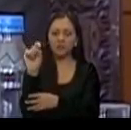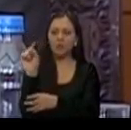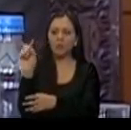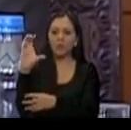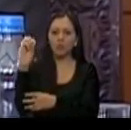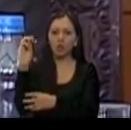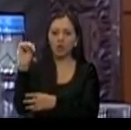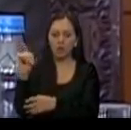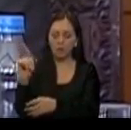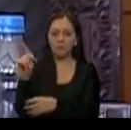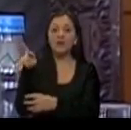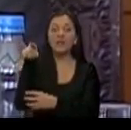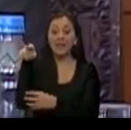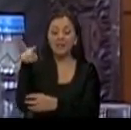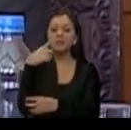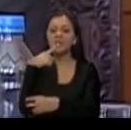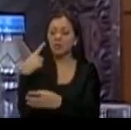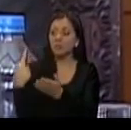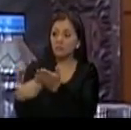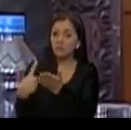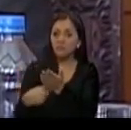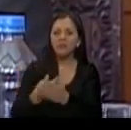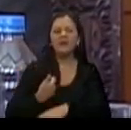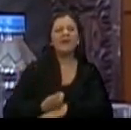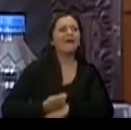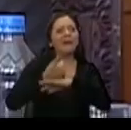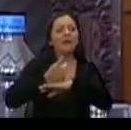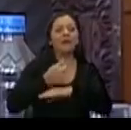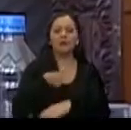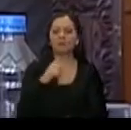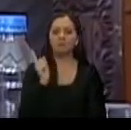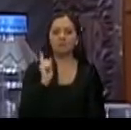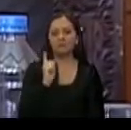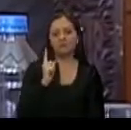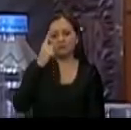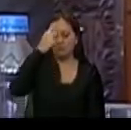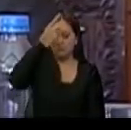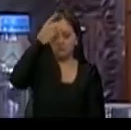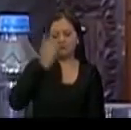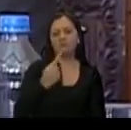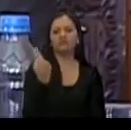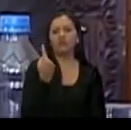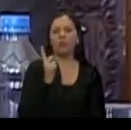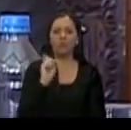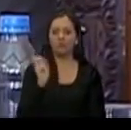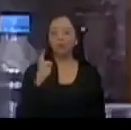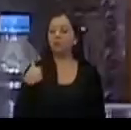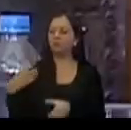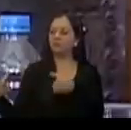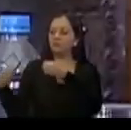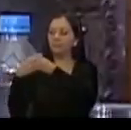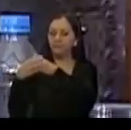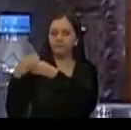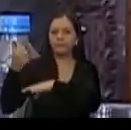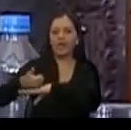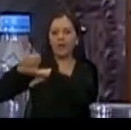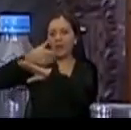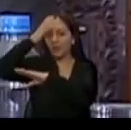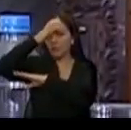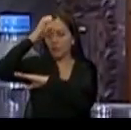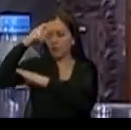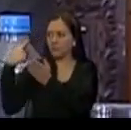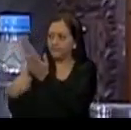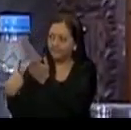porque siempre vamos a subir anuncios oficiales y autorizados, como en este caso la agenda del Papa. Pero tenemos todas las